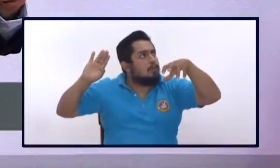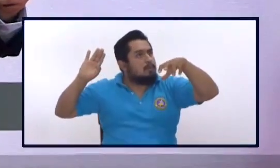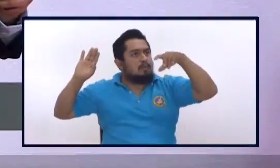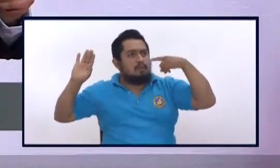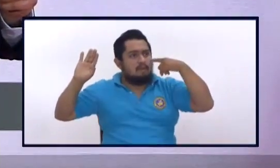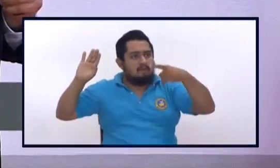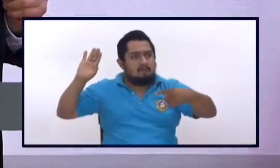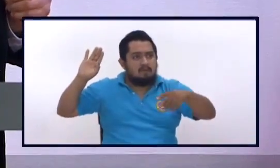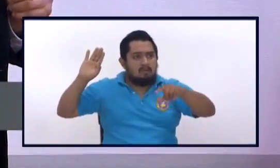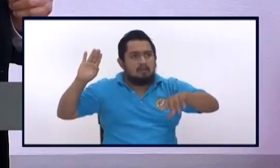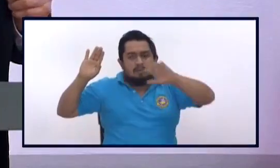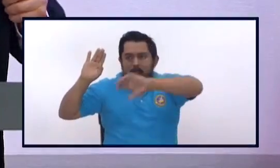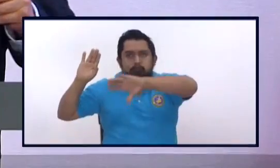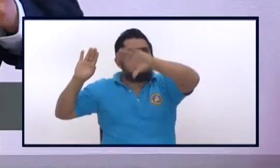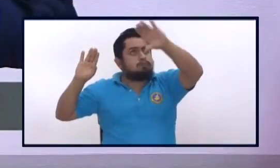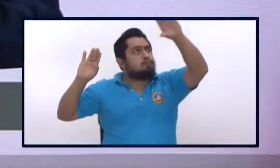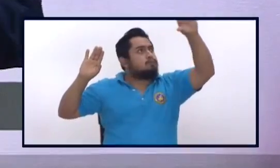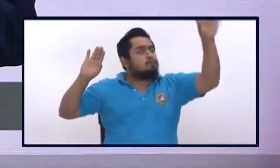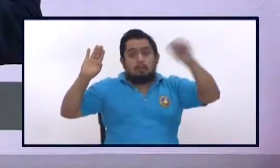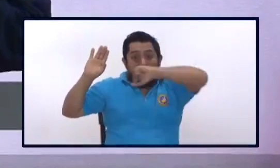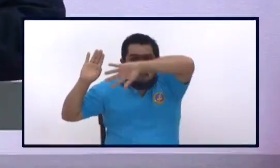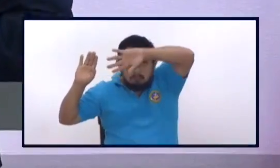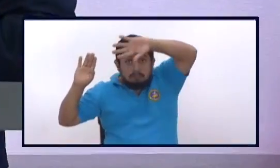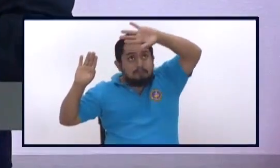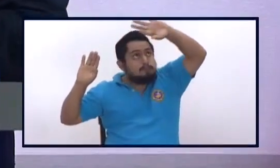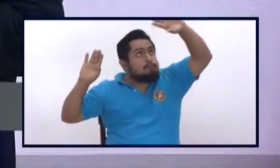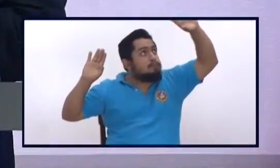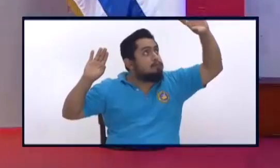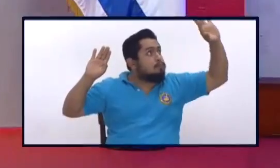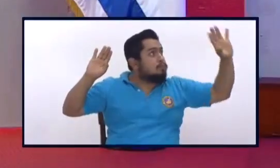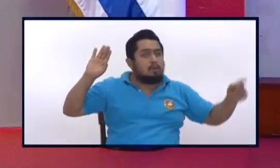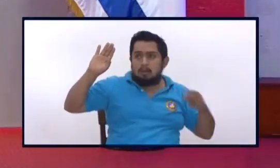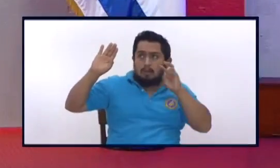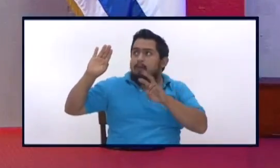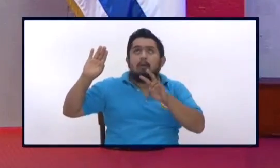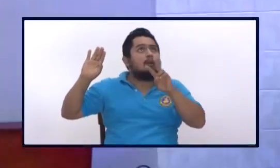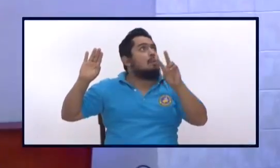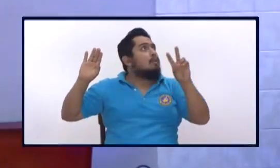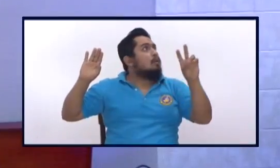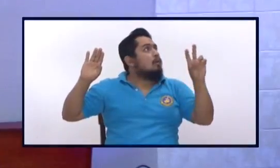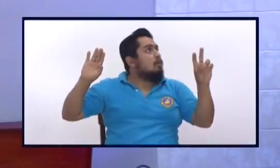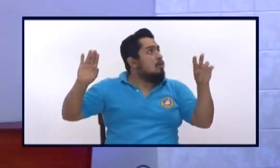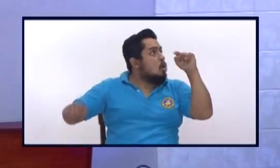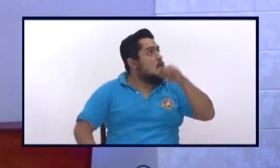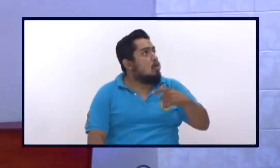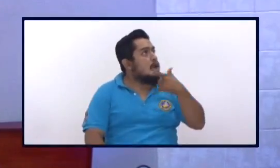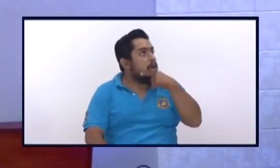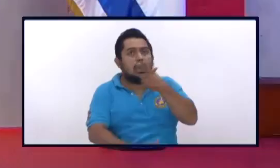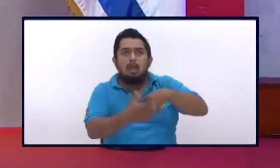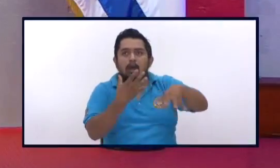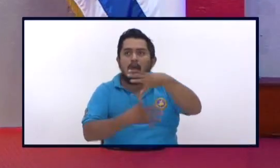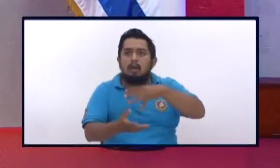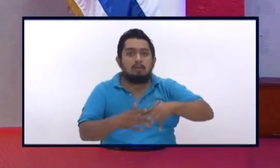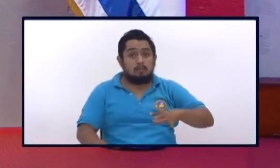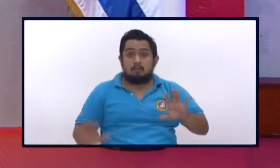un gran arco iris increíble que atravesaba todo san salvador ve hoy es el día de la gente que dijo que no